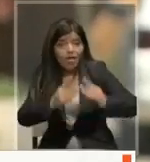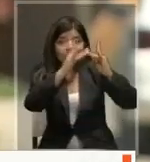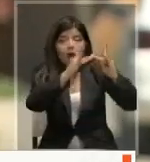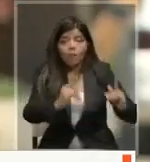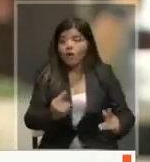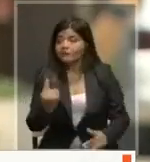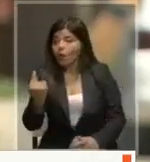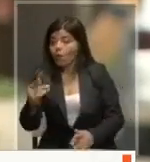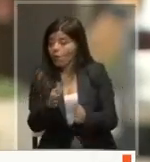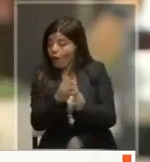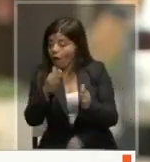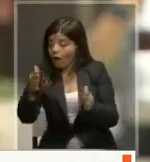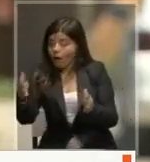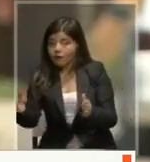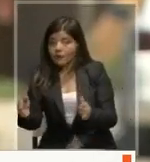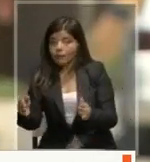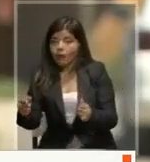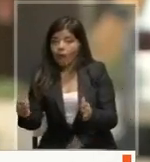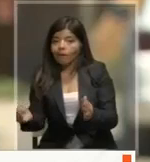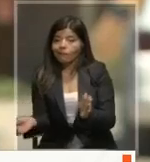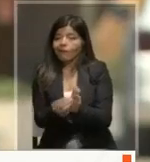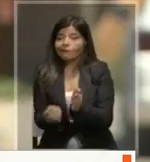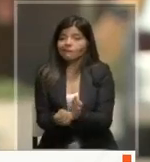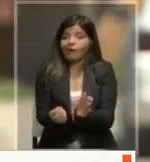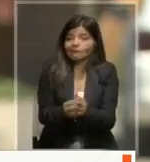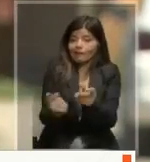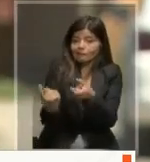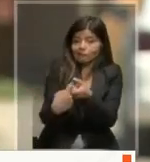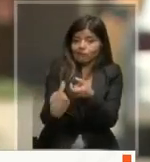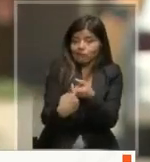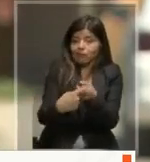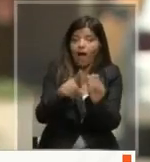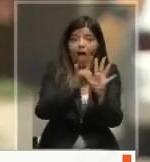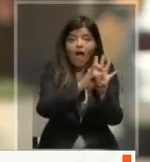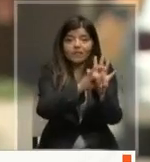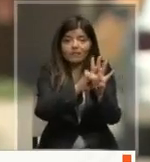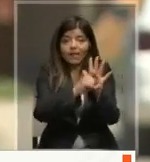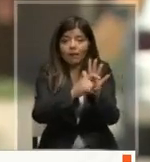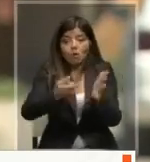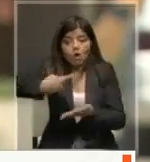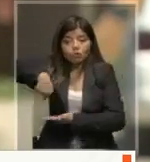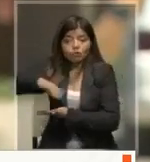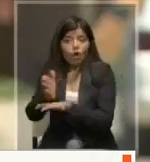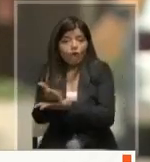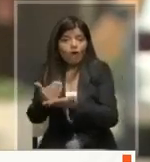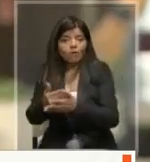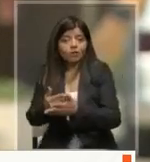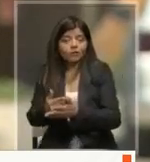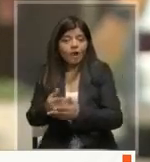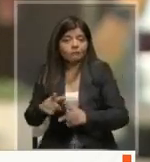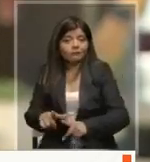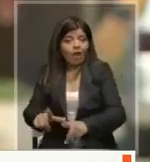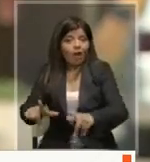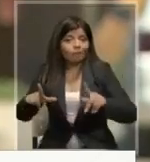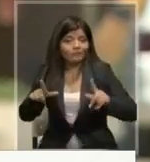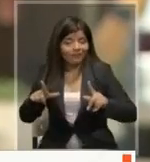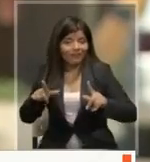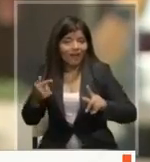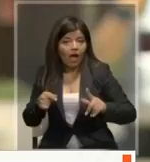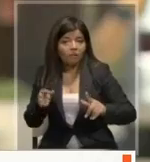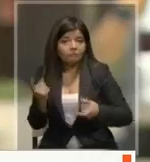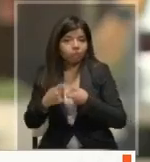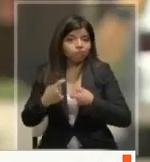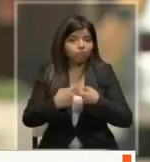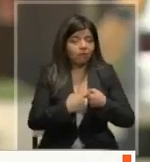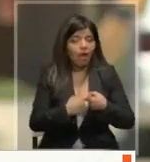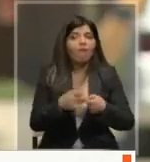a sumarse a este Instagram a poder el día que nos organicemos como personalidad jurídica asistir, porque va a ser